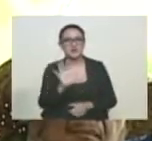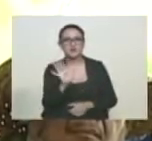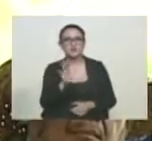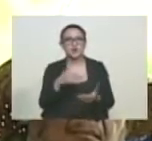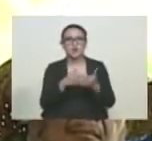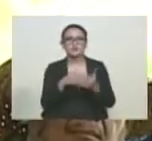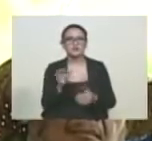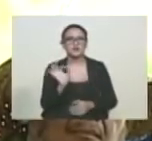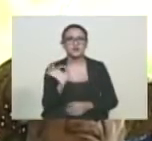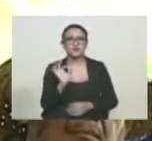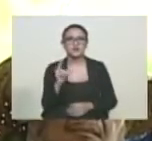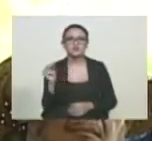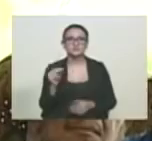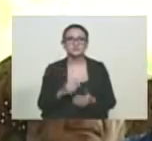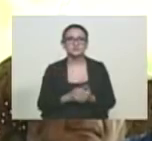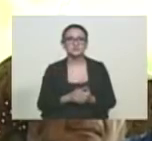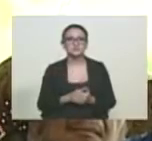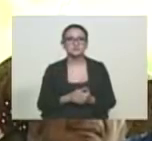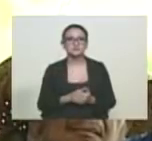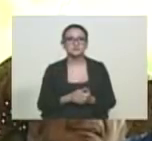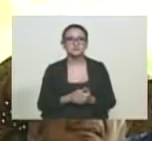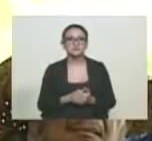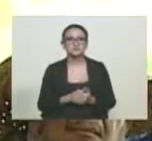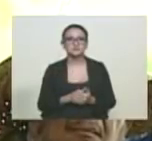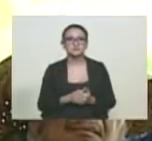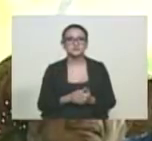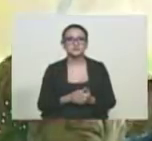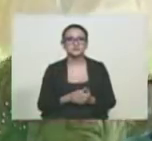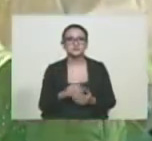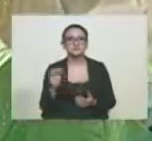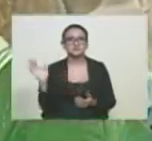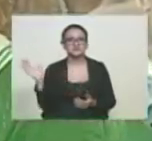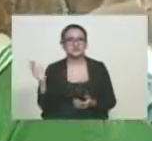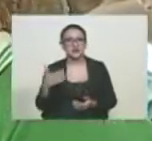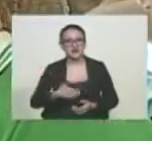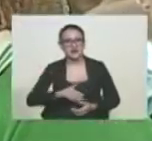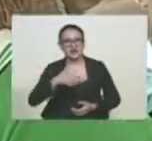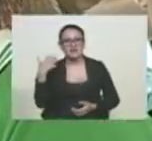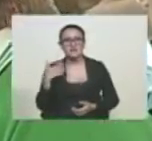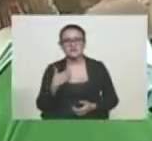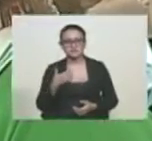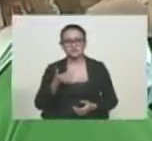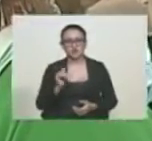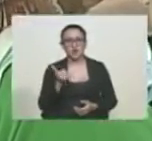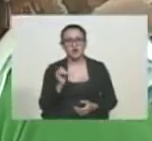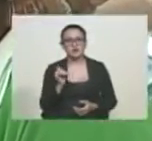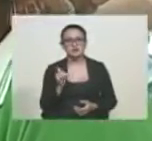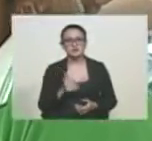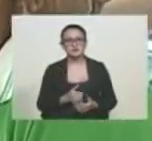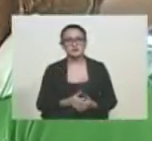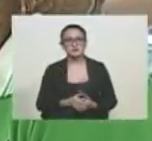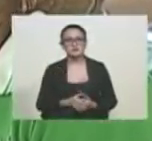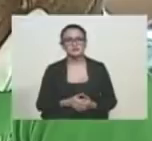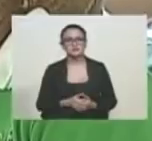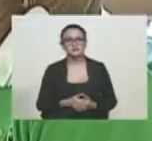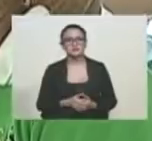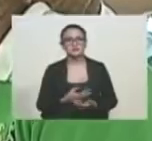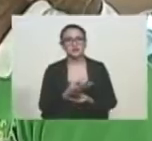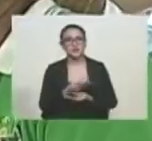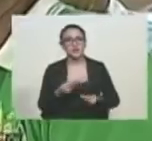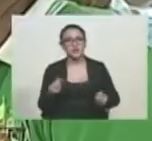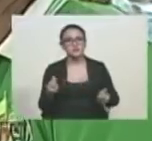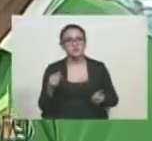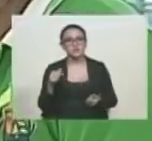nadie. No venimos, si traíamos rabia, si salimos con rabia, la